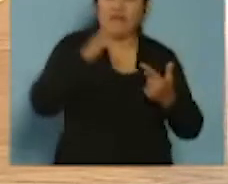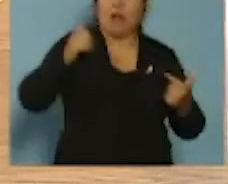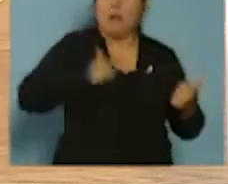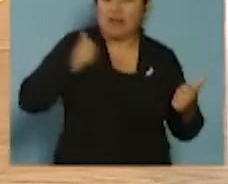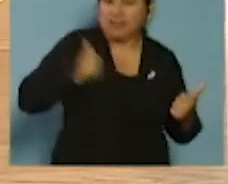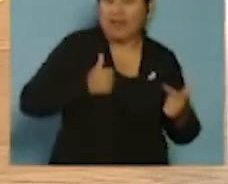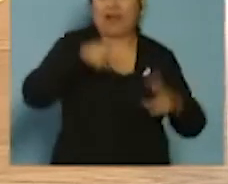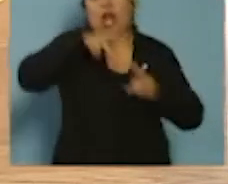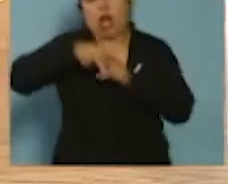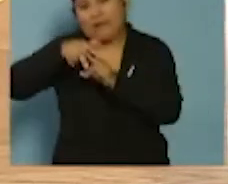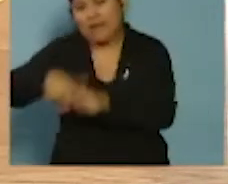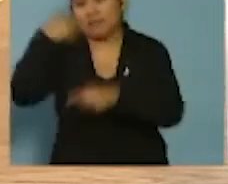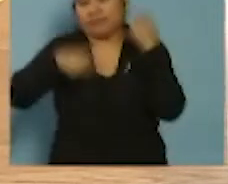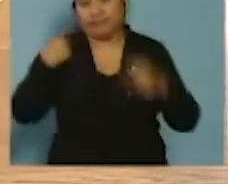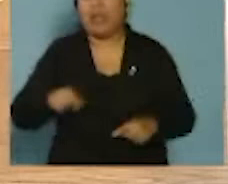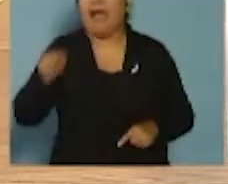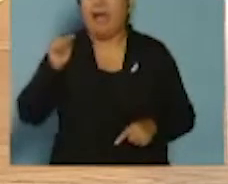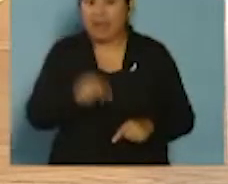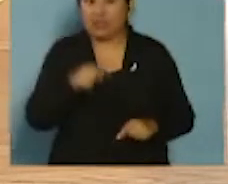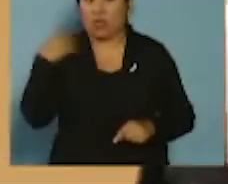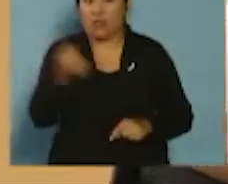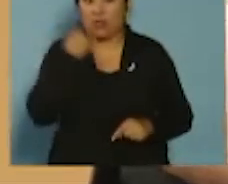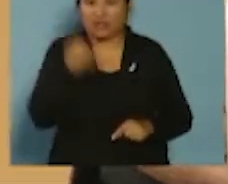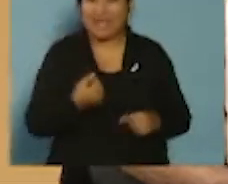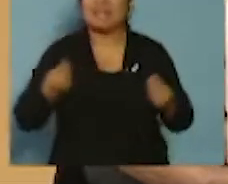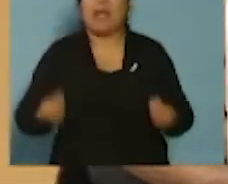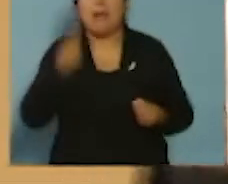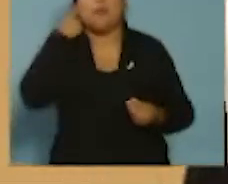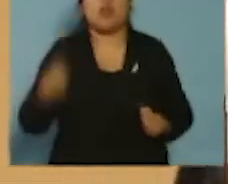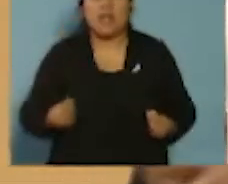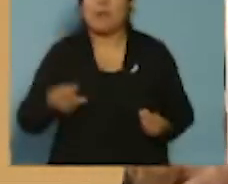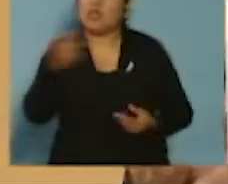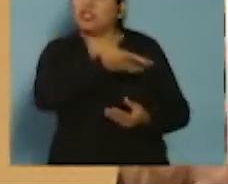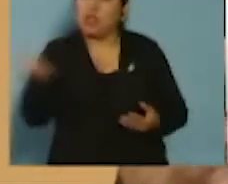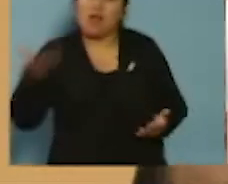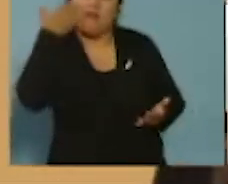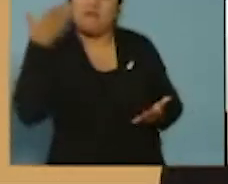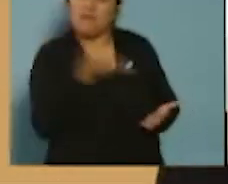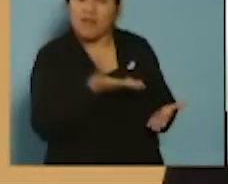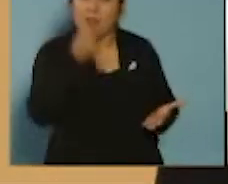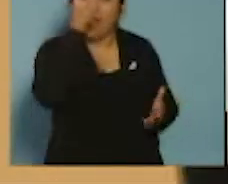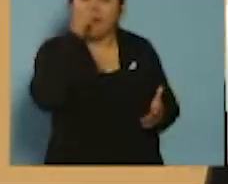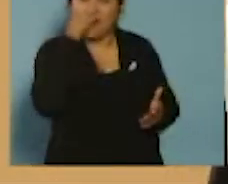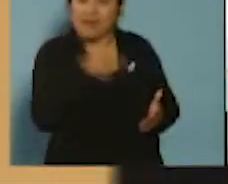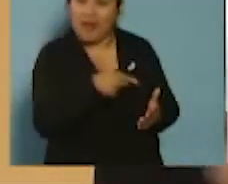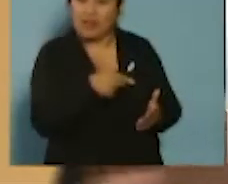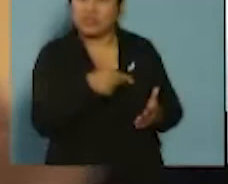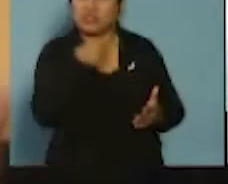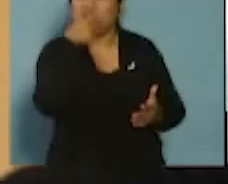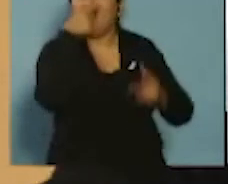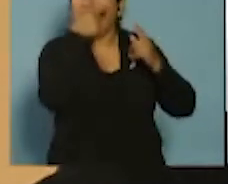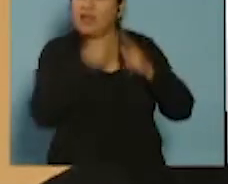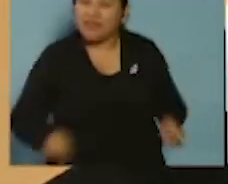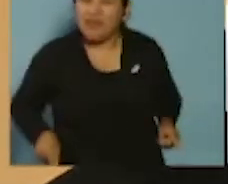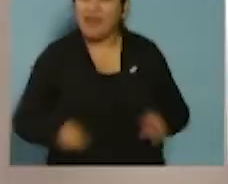es muy importante también eso porque nos muestra a un belgrano totalmente diferente al que nos había mostrado permanentemente la